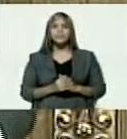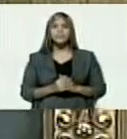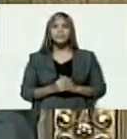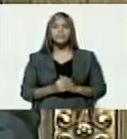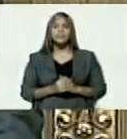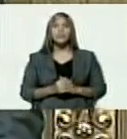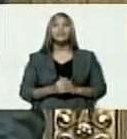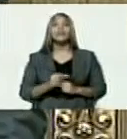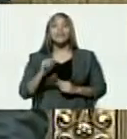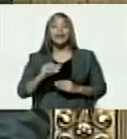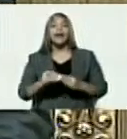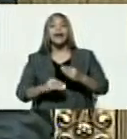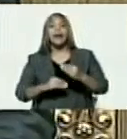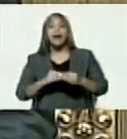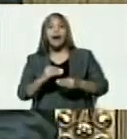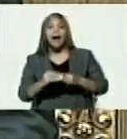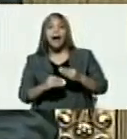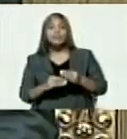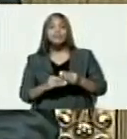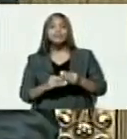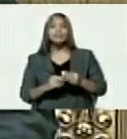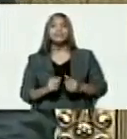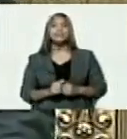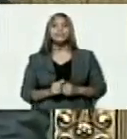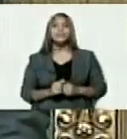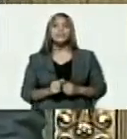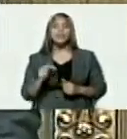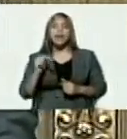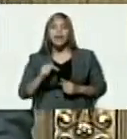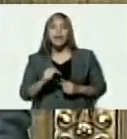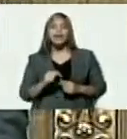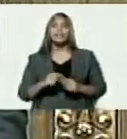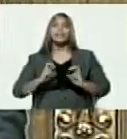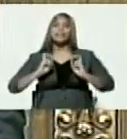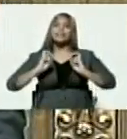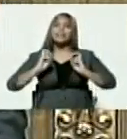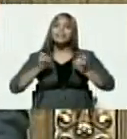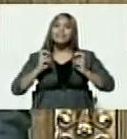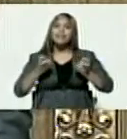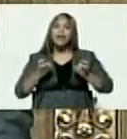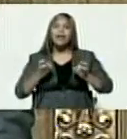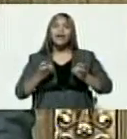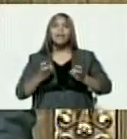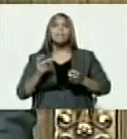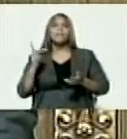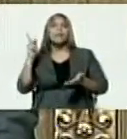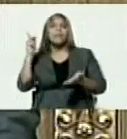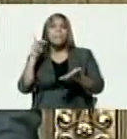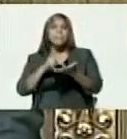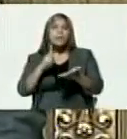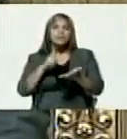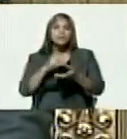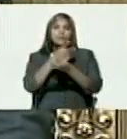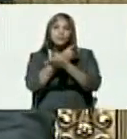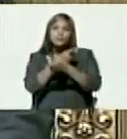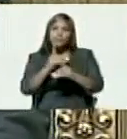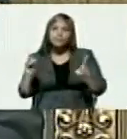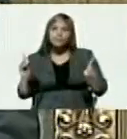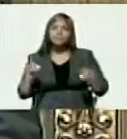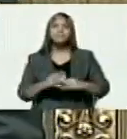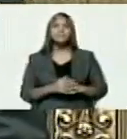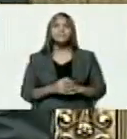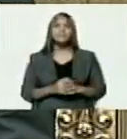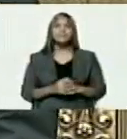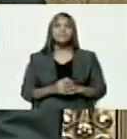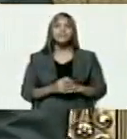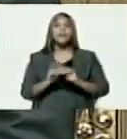que pone sobre esta especie de areópago de participación democrática